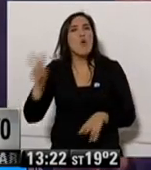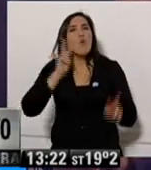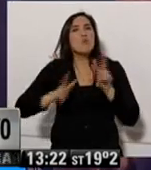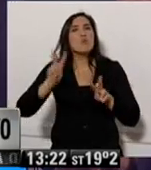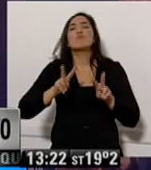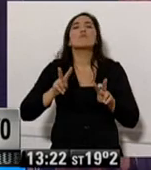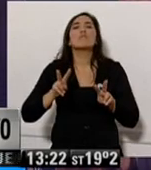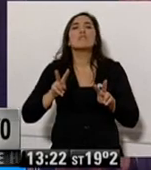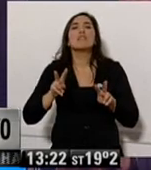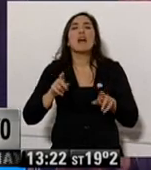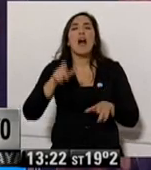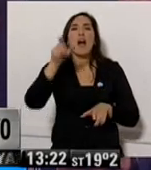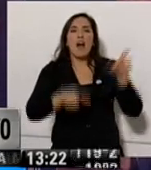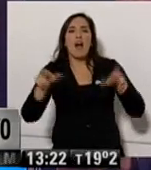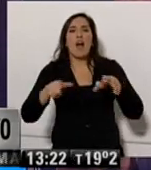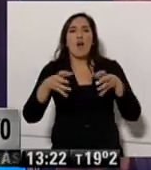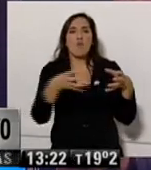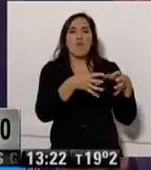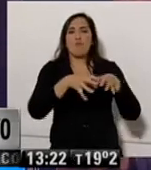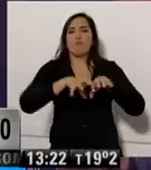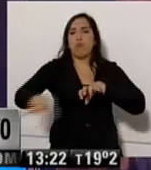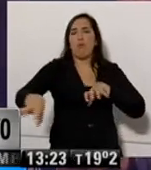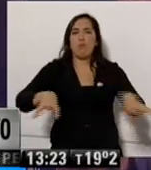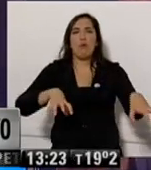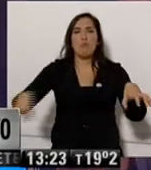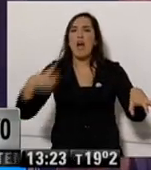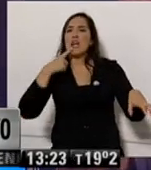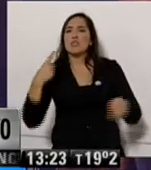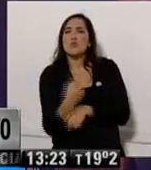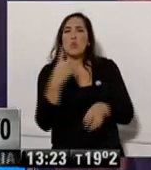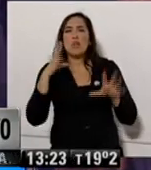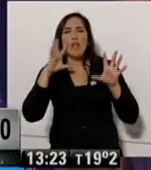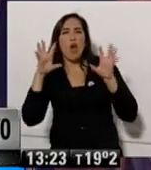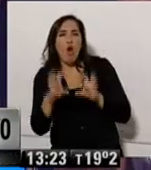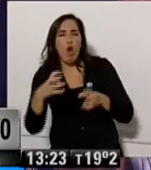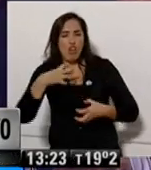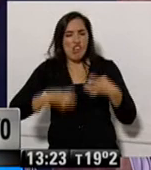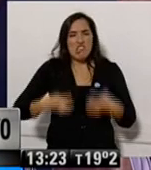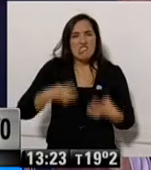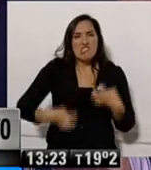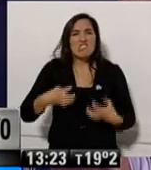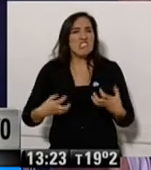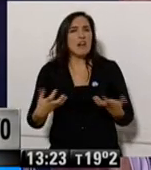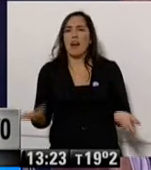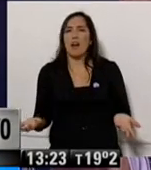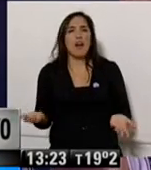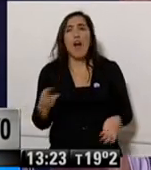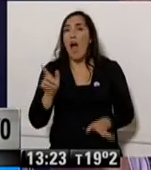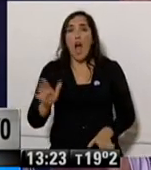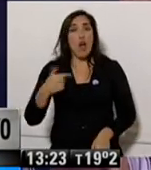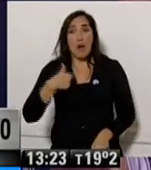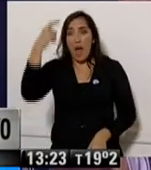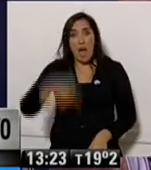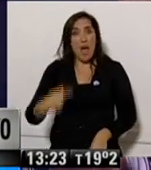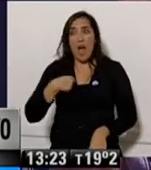climas de división, de insulto, de agravio, de odio permanente. No lo van a lograr. Conmigo